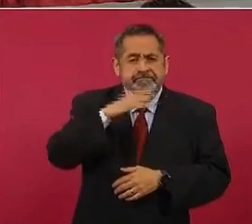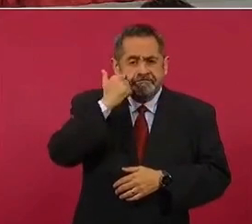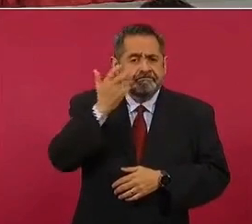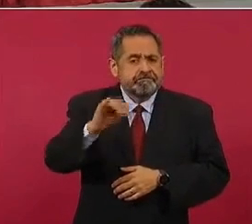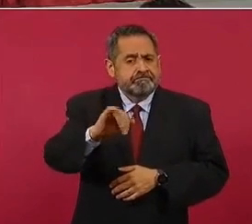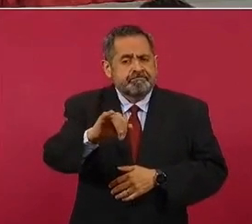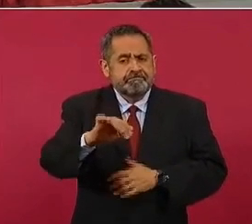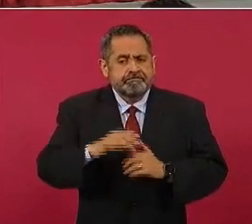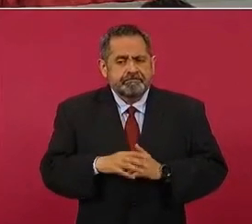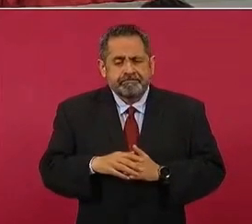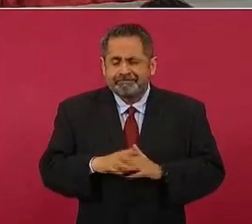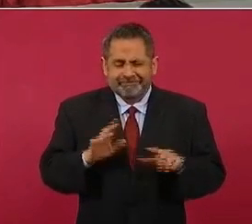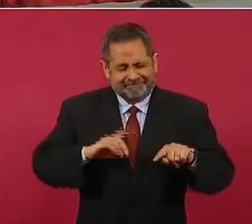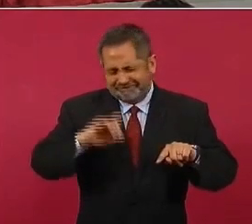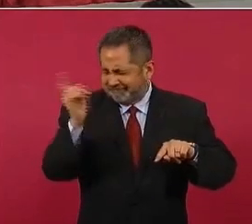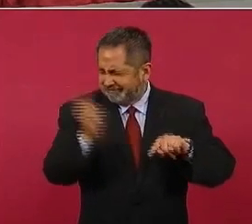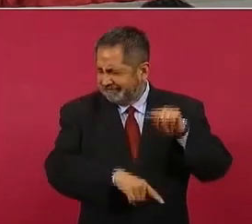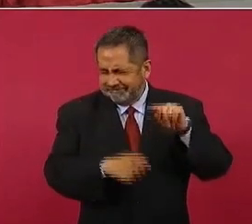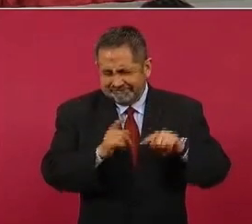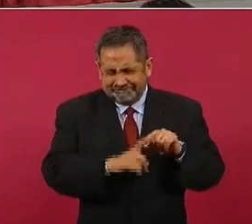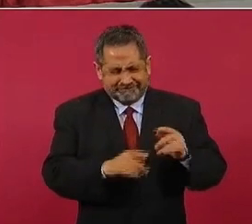que se destierre